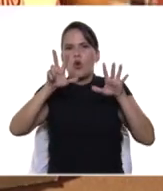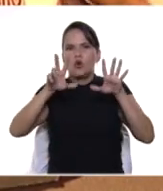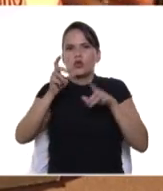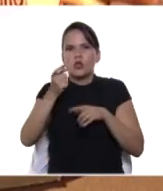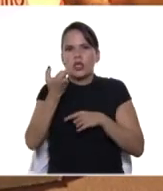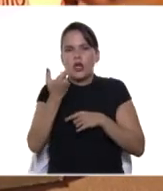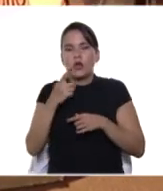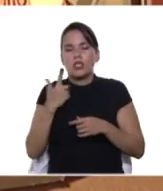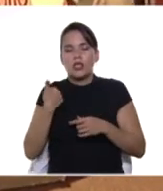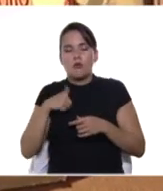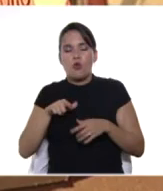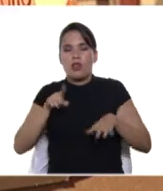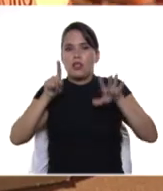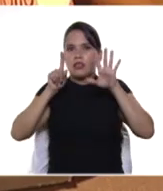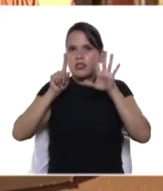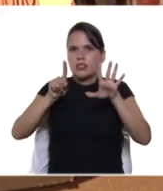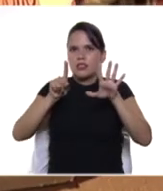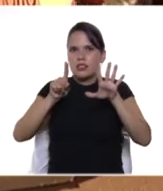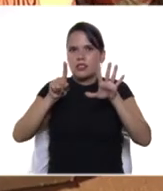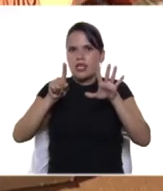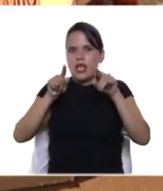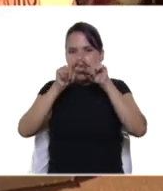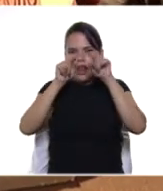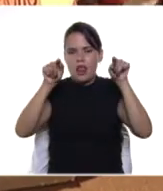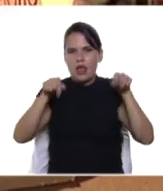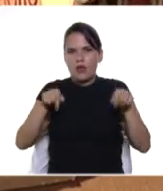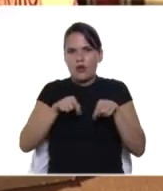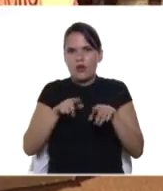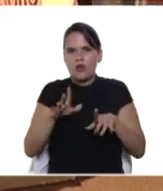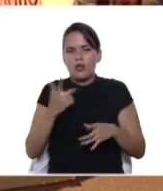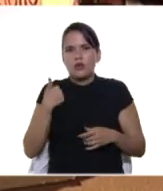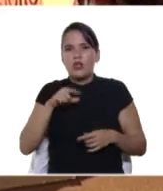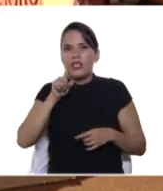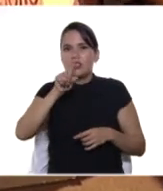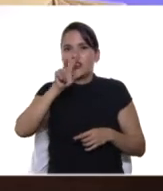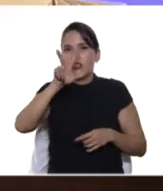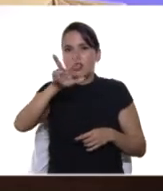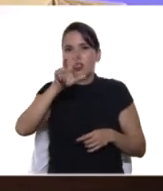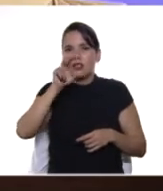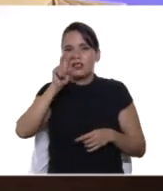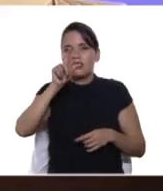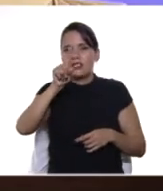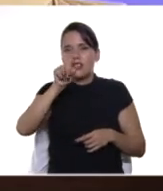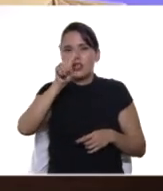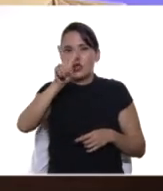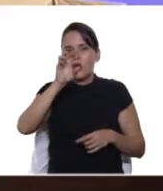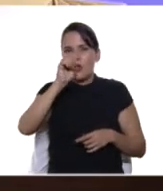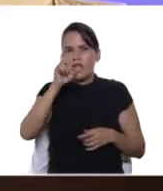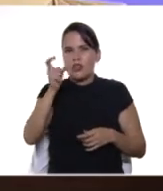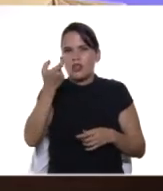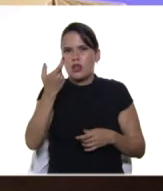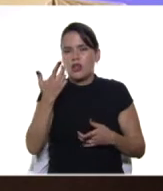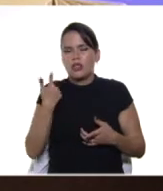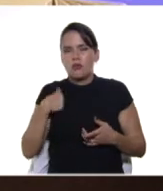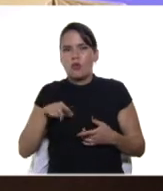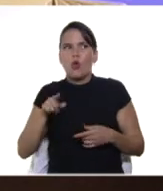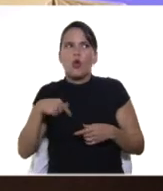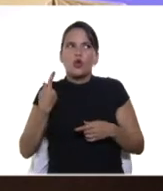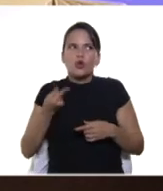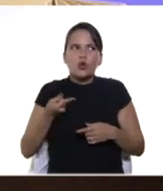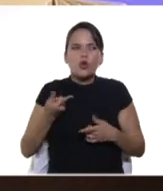el hexágono, 6 lados y su ángulo es de 120 grados. Tenemos otros como el